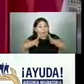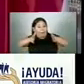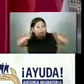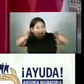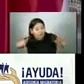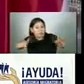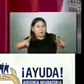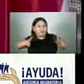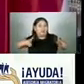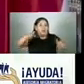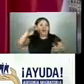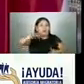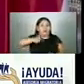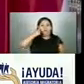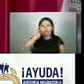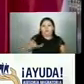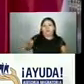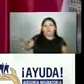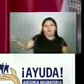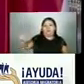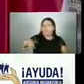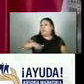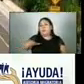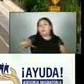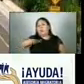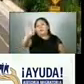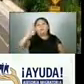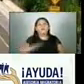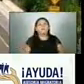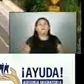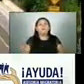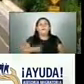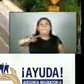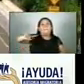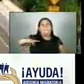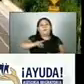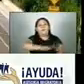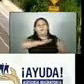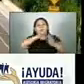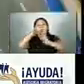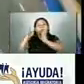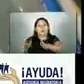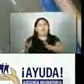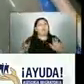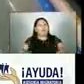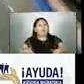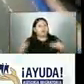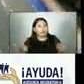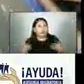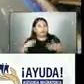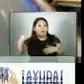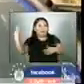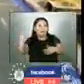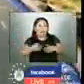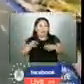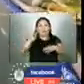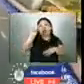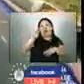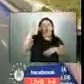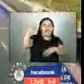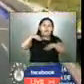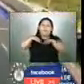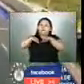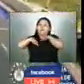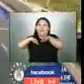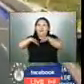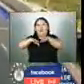lo que había y pues este es el pedazo que va a conectar con todo lo demás. La primera parte de este proyecto consiste en la ampliación de dos a cuatro carriles